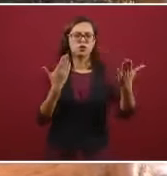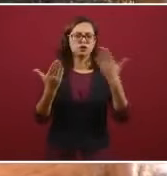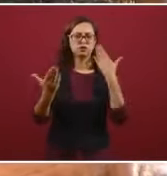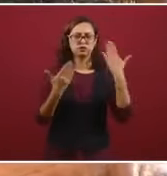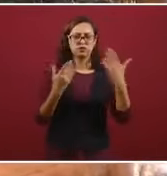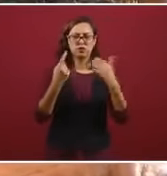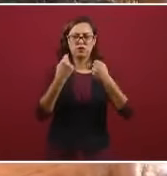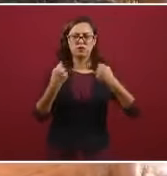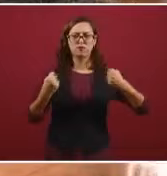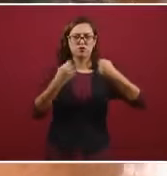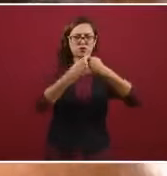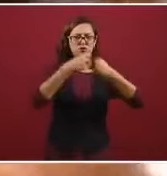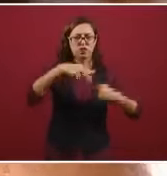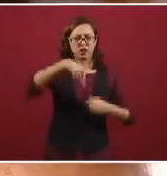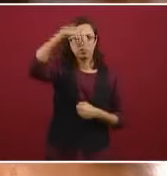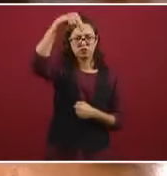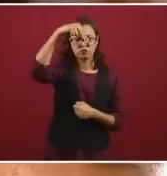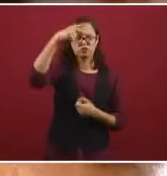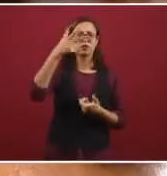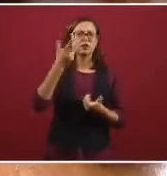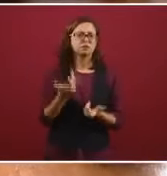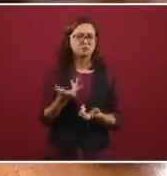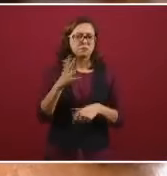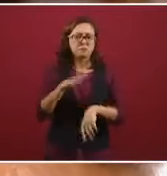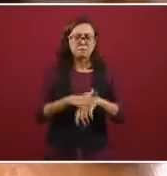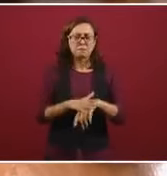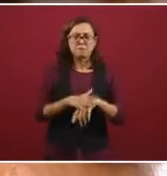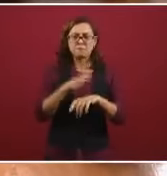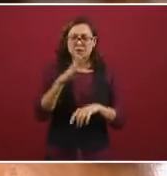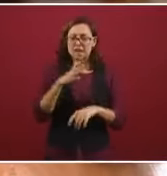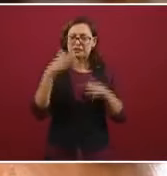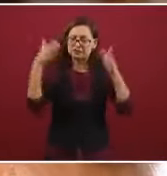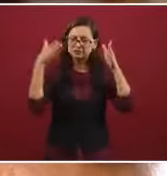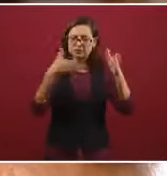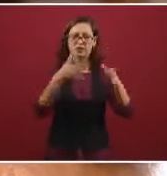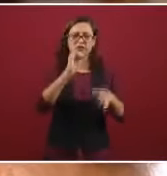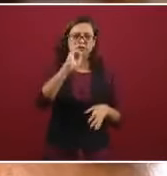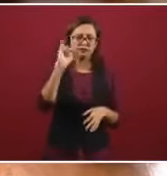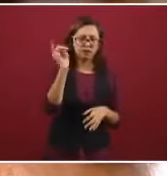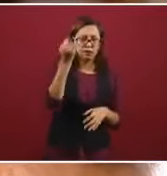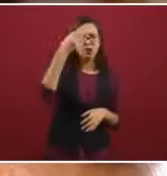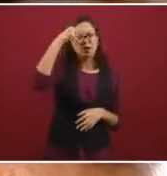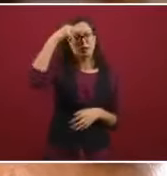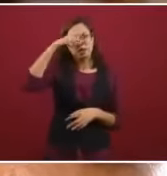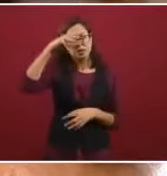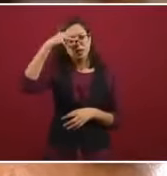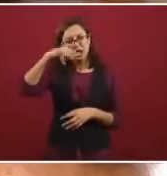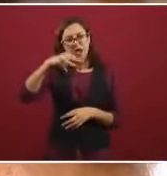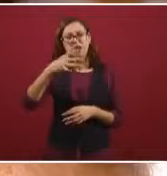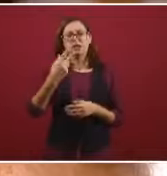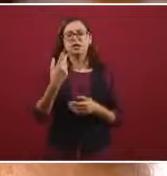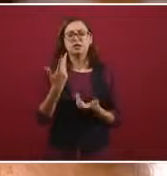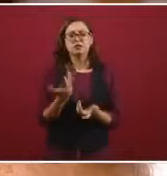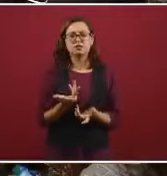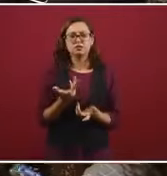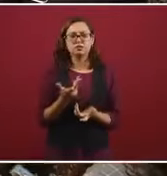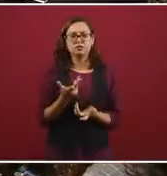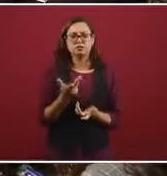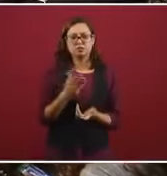situación de la frontera norte y específicamente de Tijuana y Mexicali para el señor